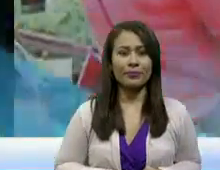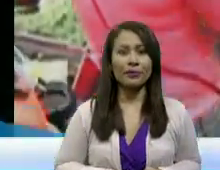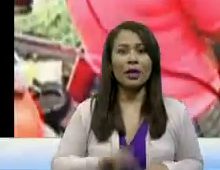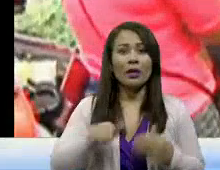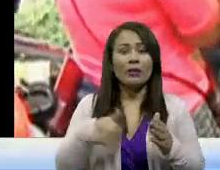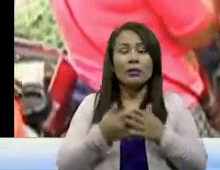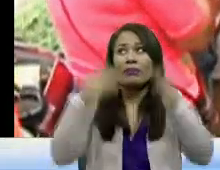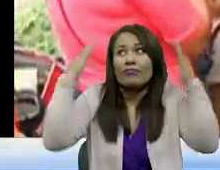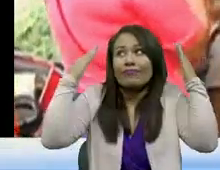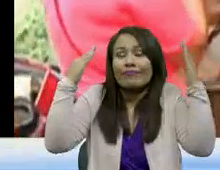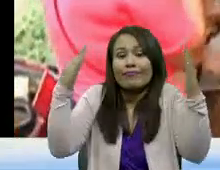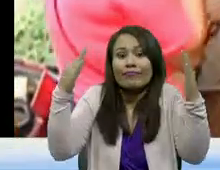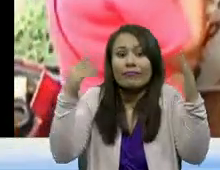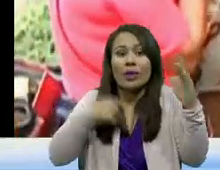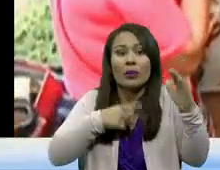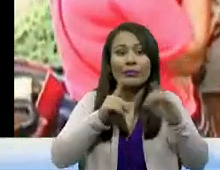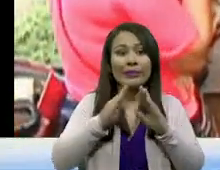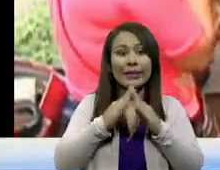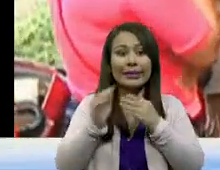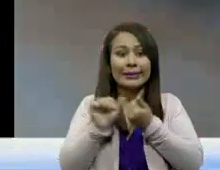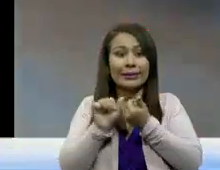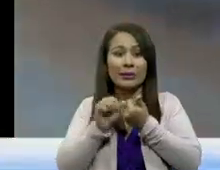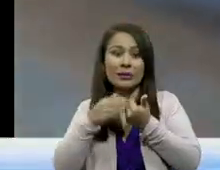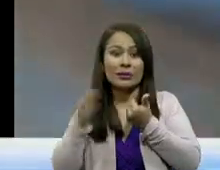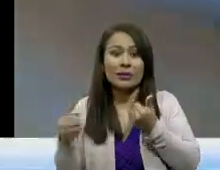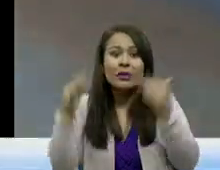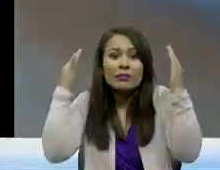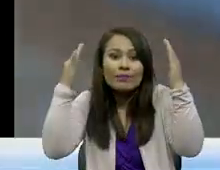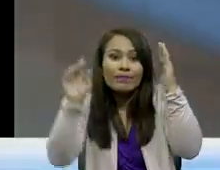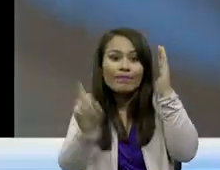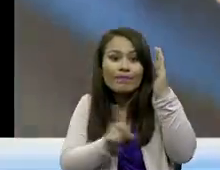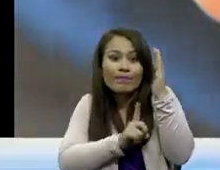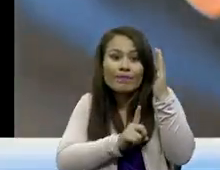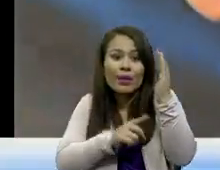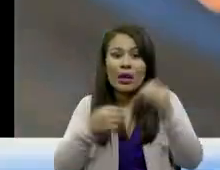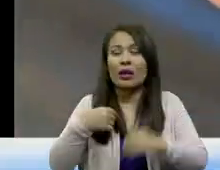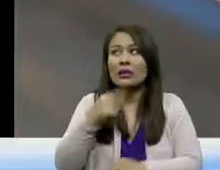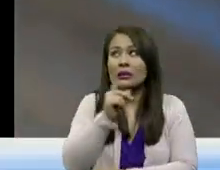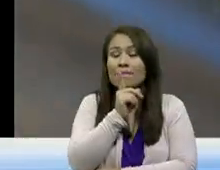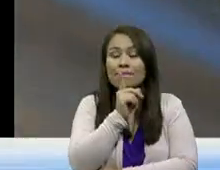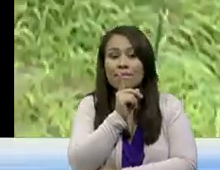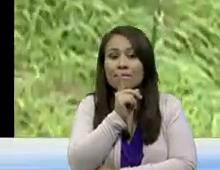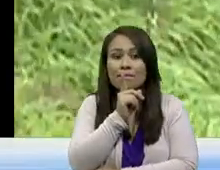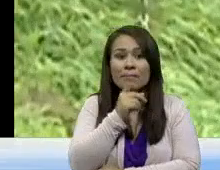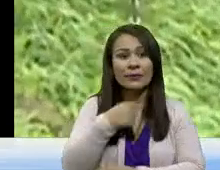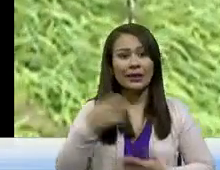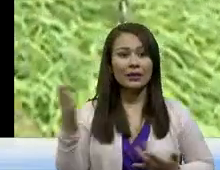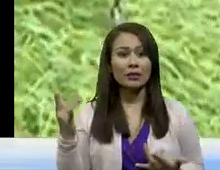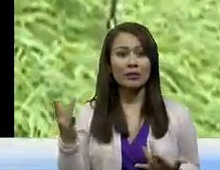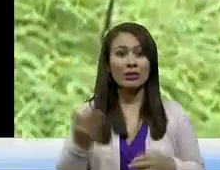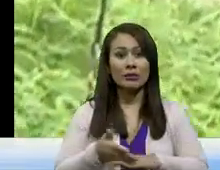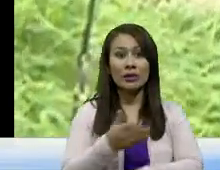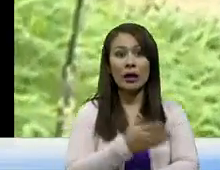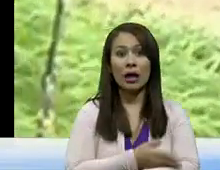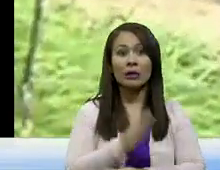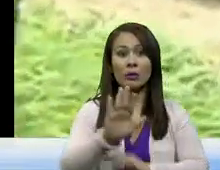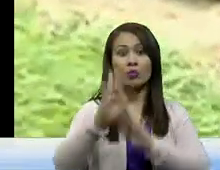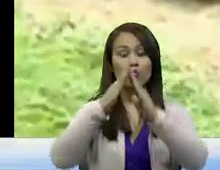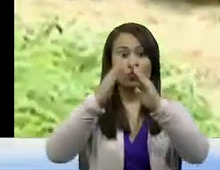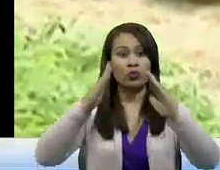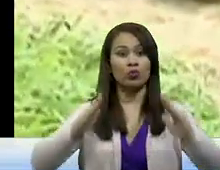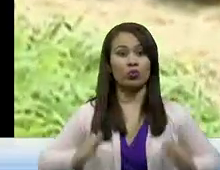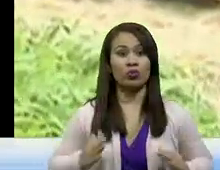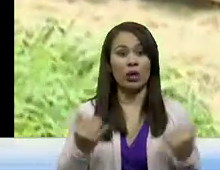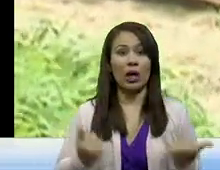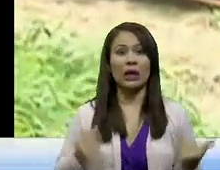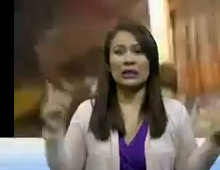Cobijados bajo la estructura de una vivienda vecina, deben pasar el día contemplando de cerca lo que antes fue su hogar,